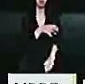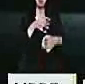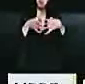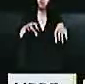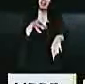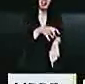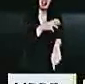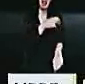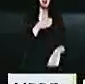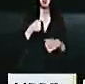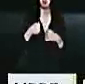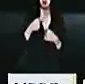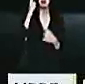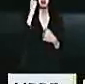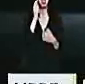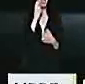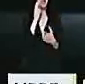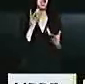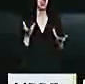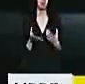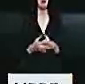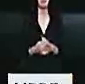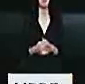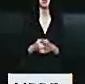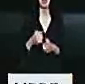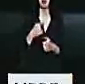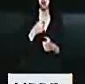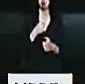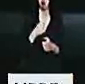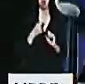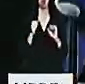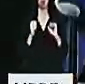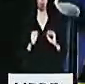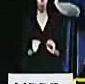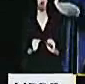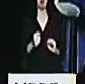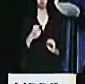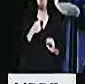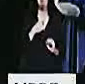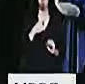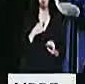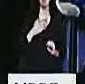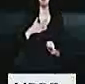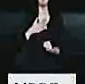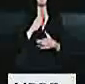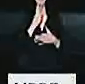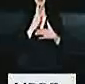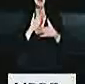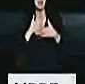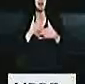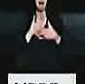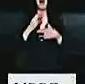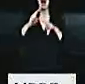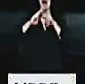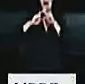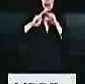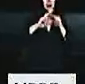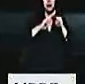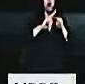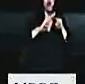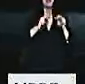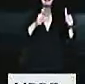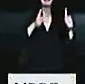la descentralización para mí? Como tú muy bien decías, es que yo pueda desarrollar y hacer mi vida lo más cerca